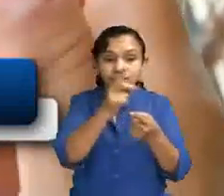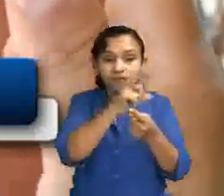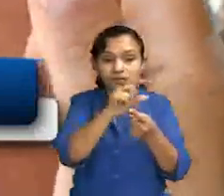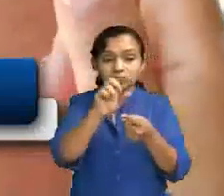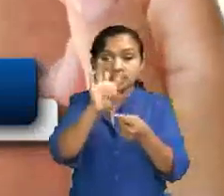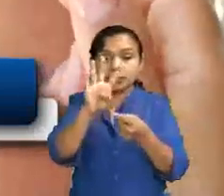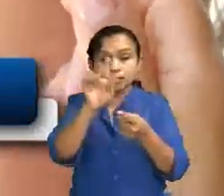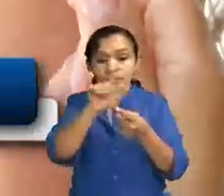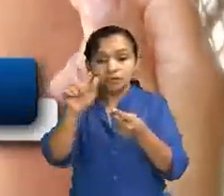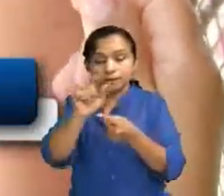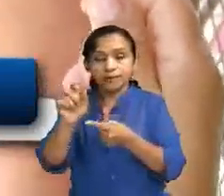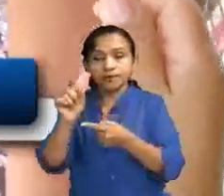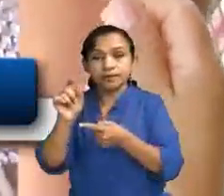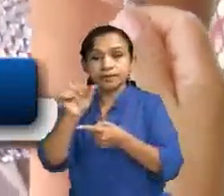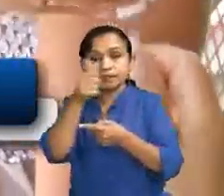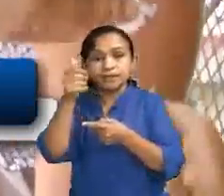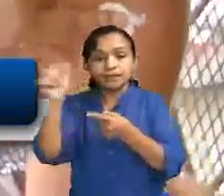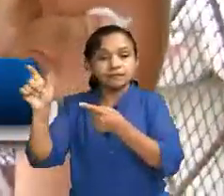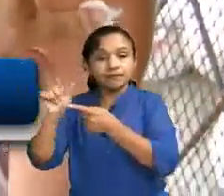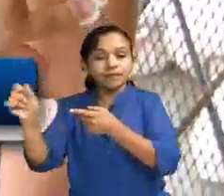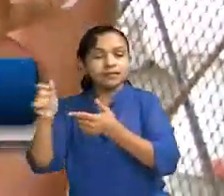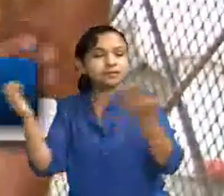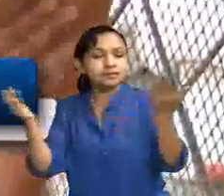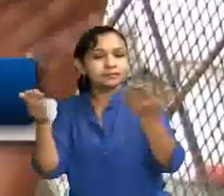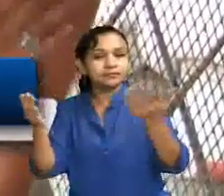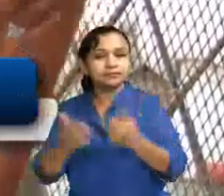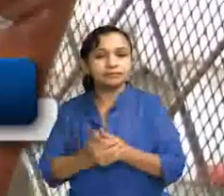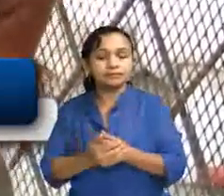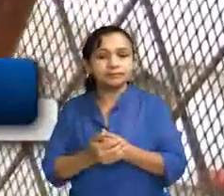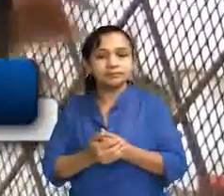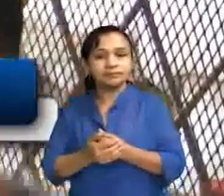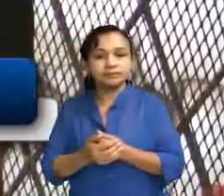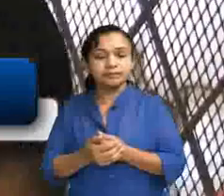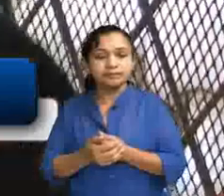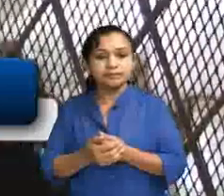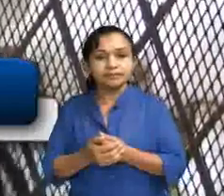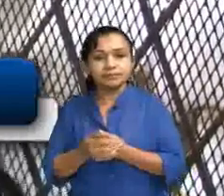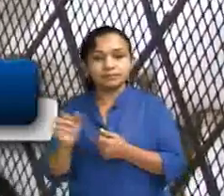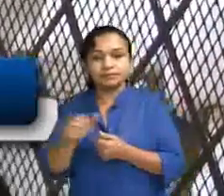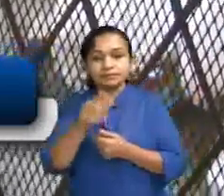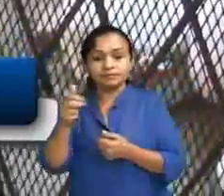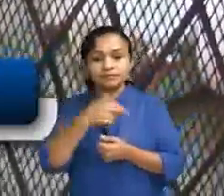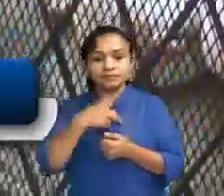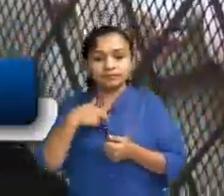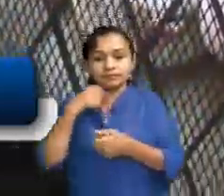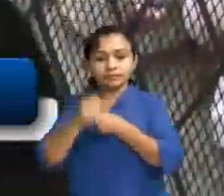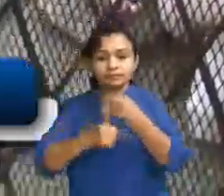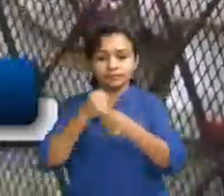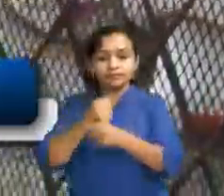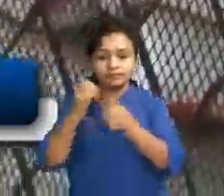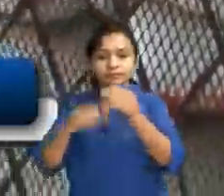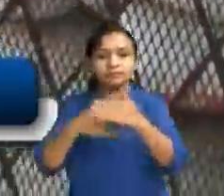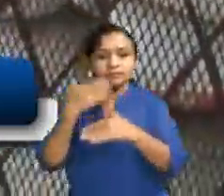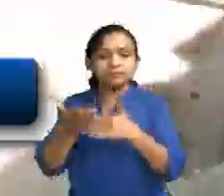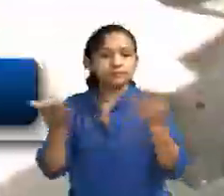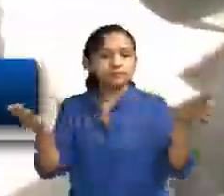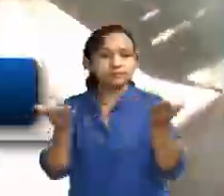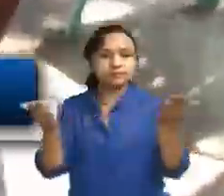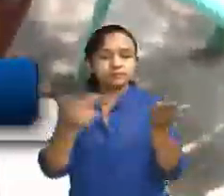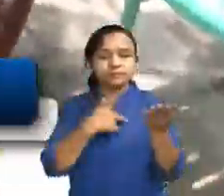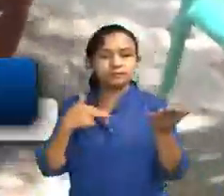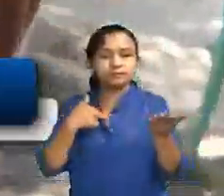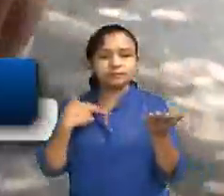meses, a los 6 meses. A los 6 meses y la otra hasta el próximo año. Dosis de refuerzo, sí. Sí, ¿qué se